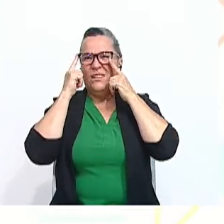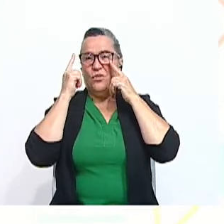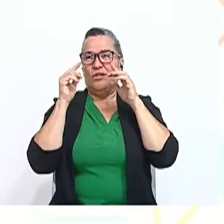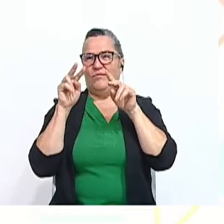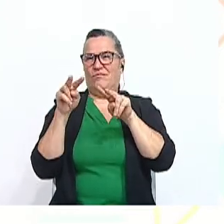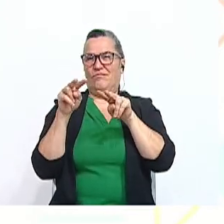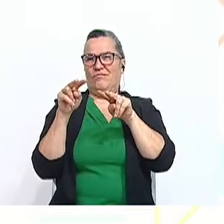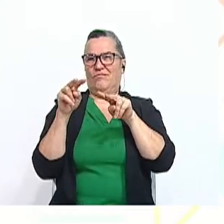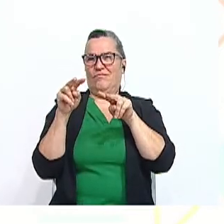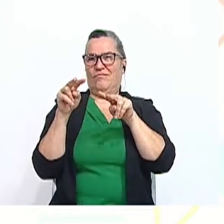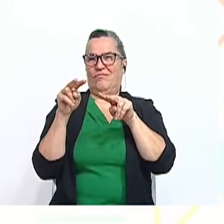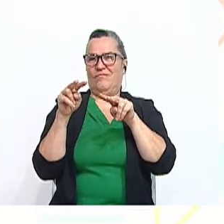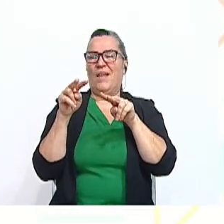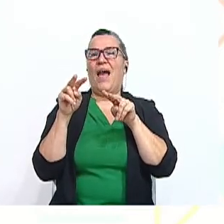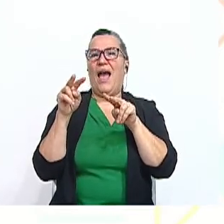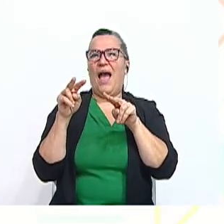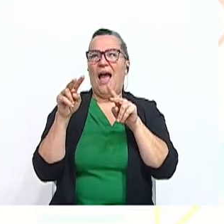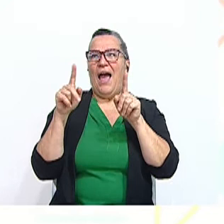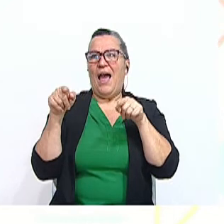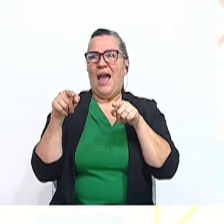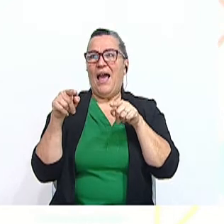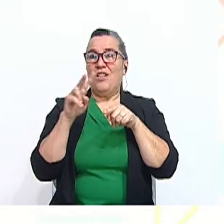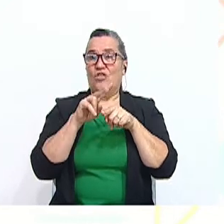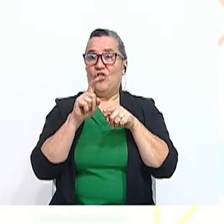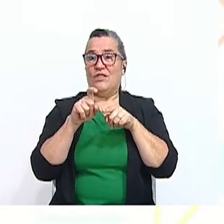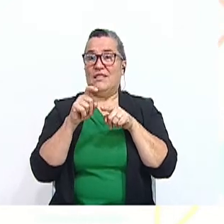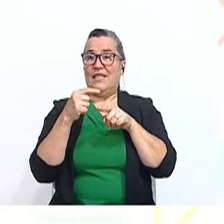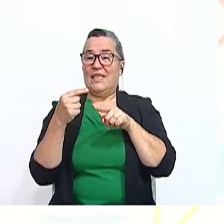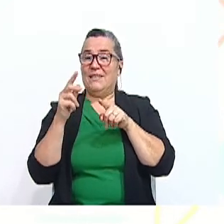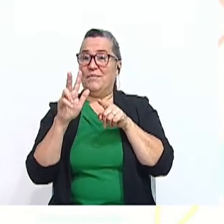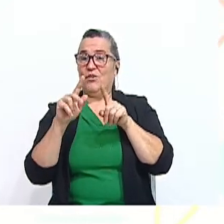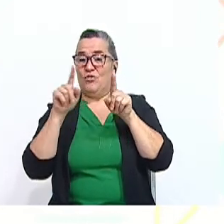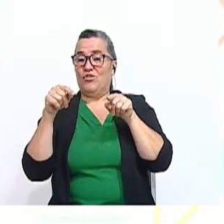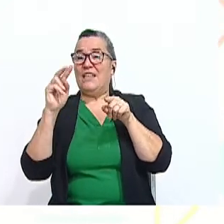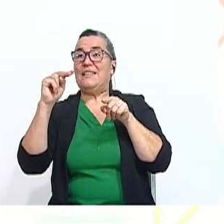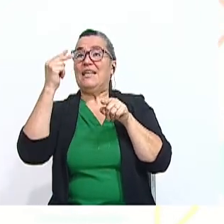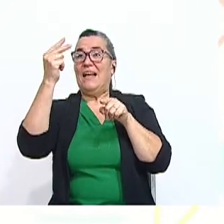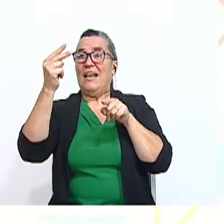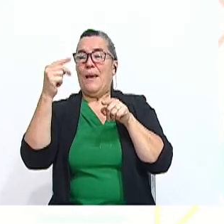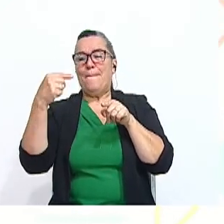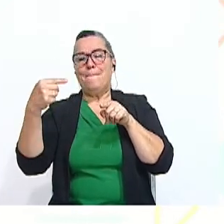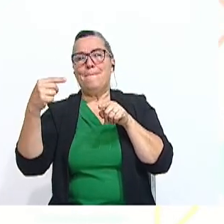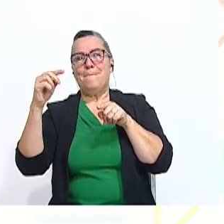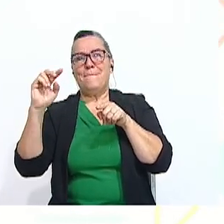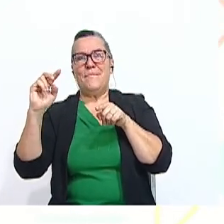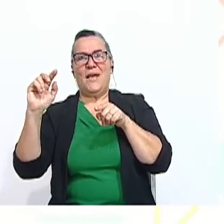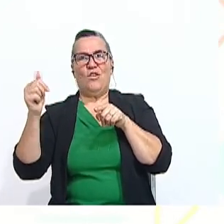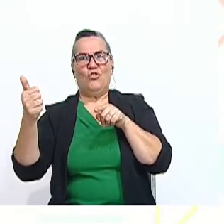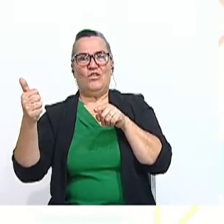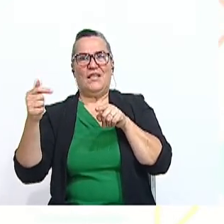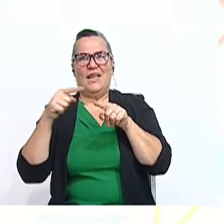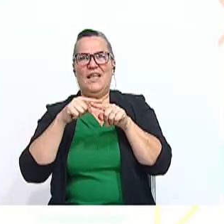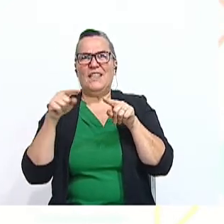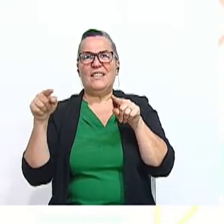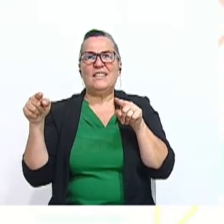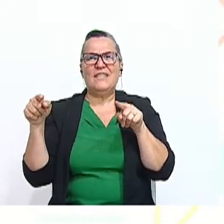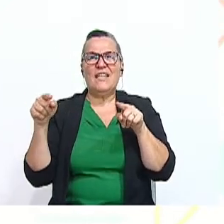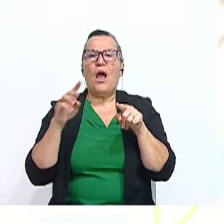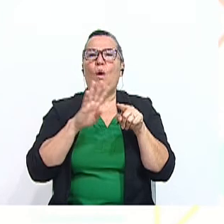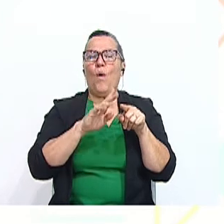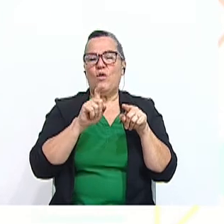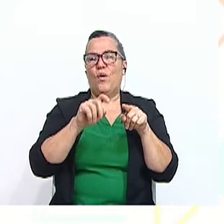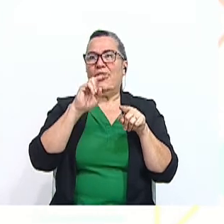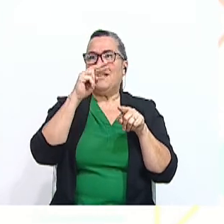Evaluémoslo. Entonces tenemos 2x menos 3 al cuadrado menos 10. Y esto es equivalente